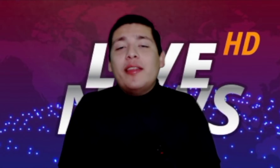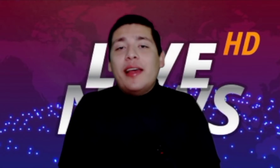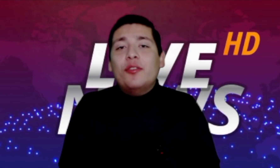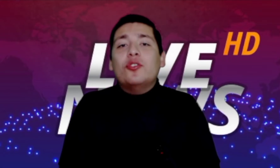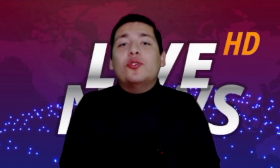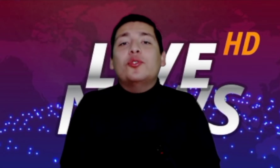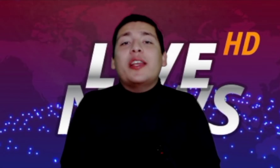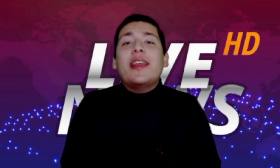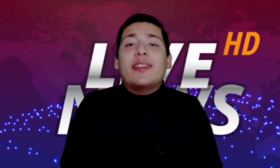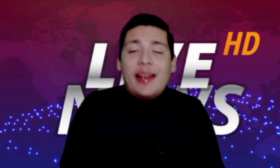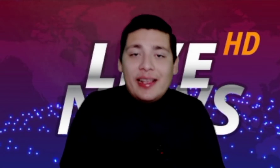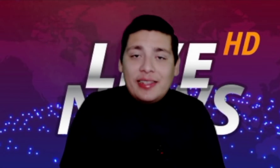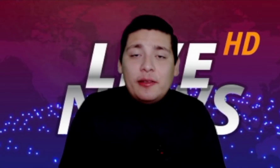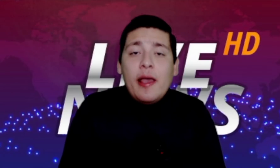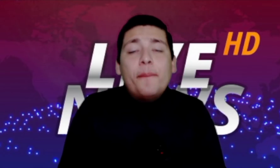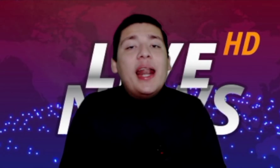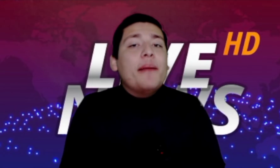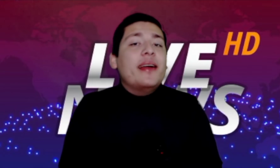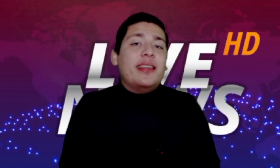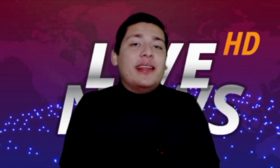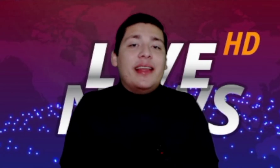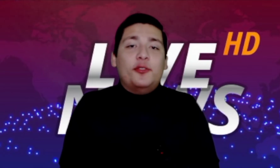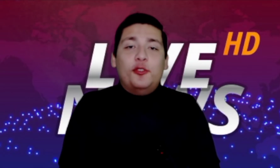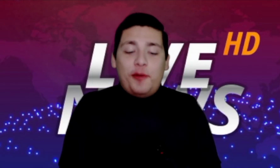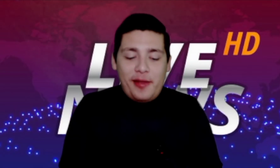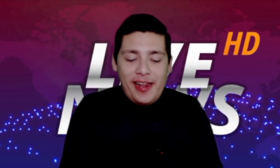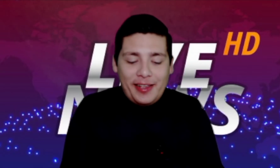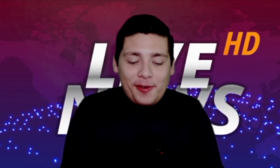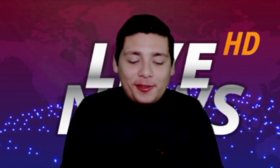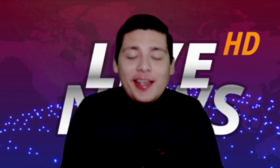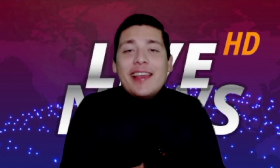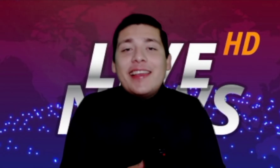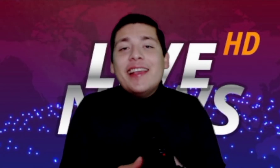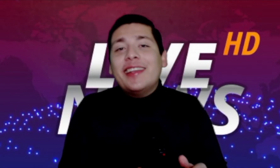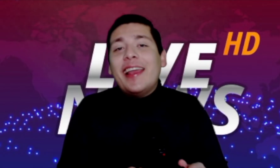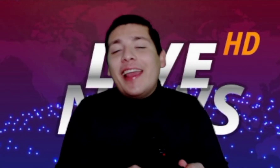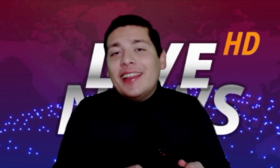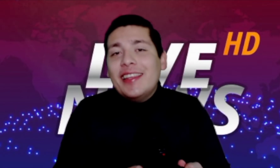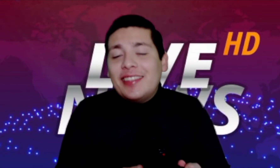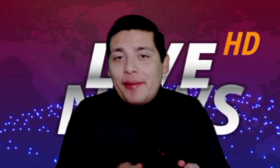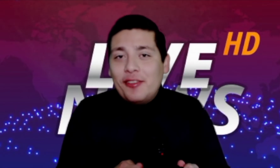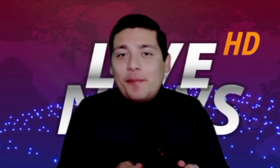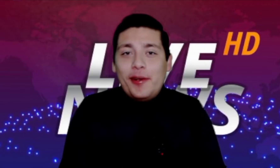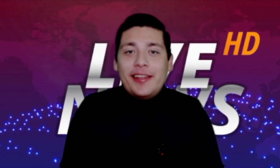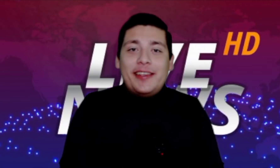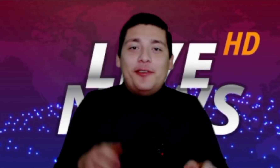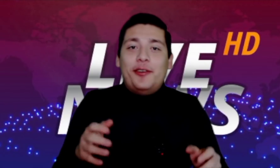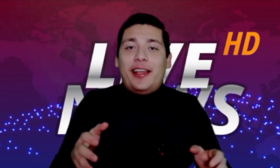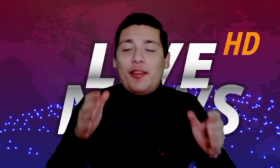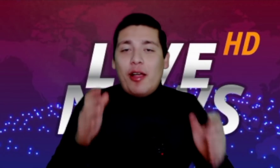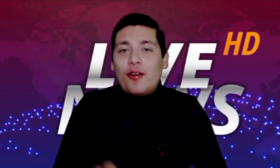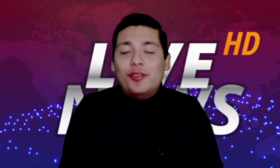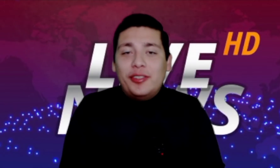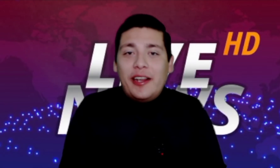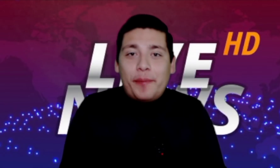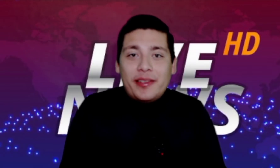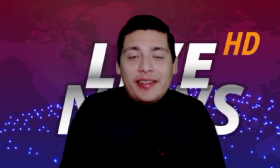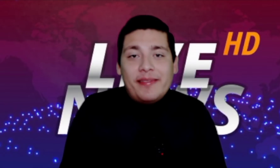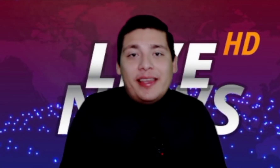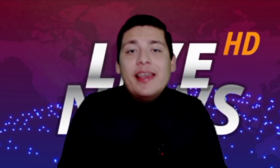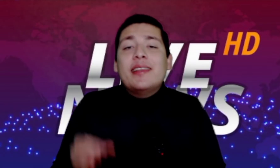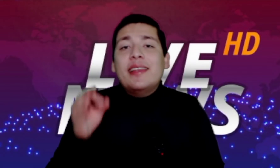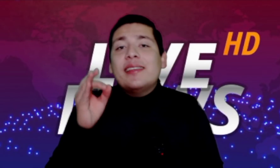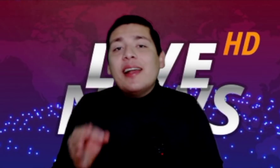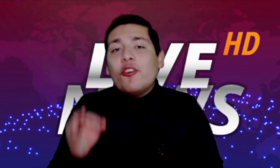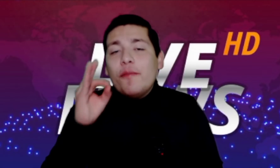están cuidando sus intereses para mantener sus privilegios. Y es que el testamento político que dio a conocer el